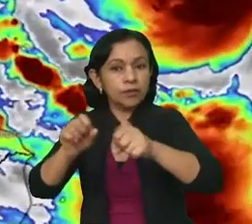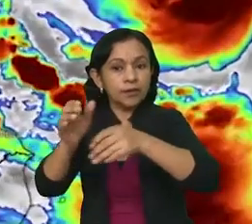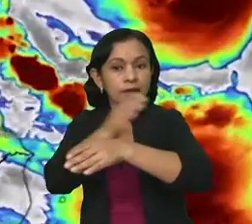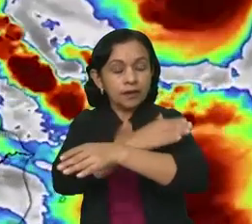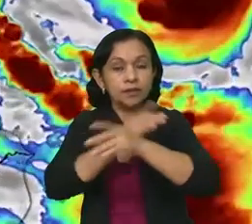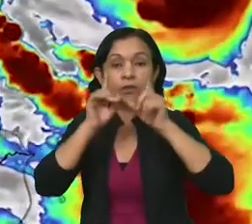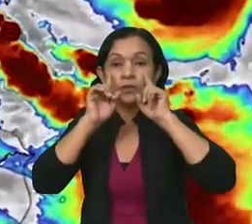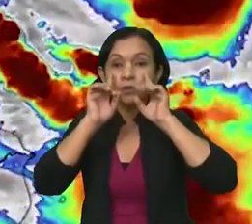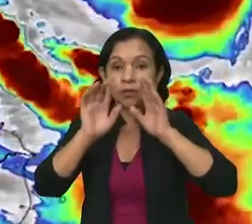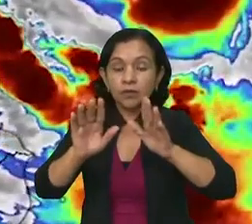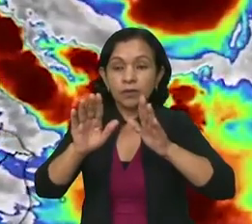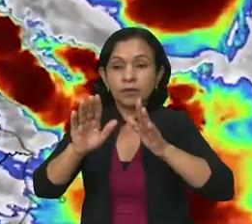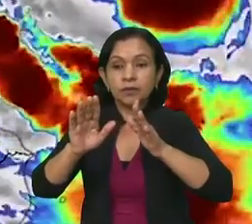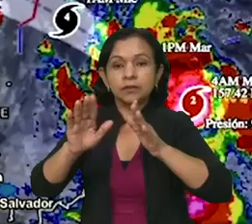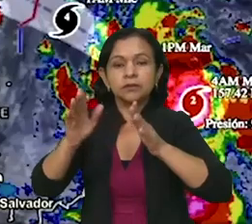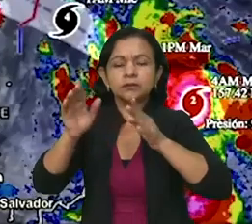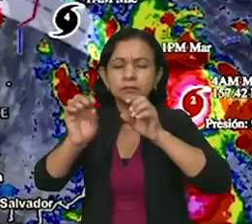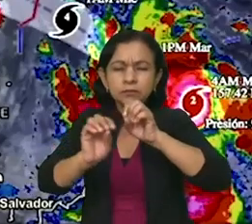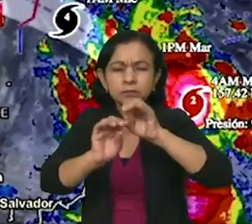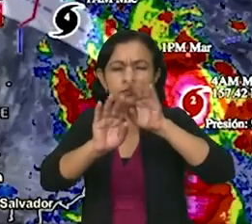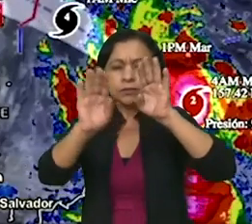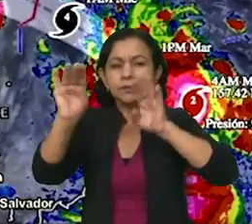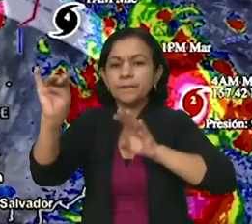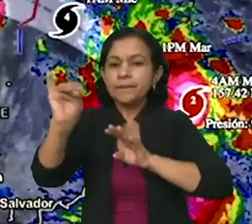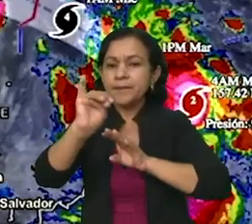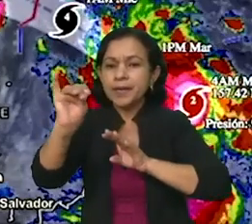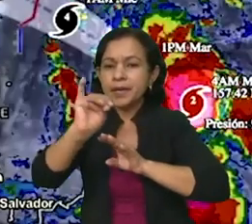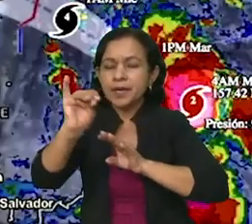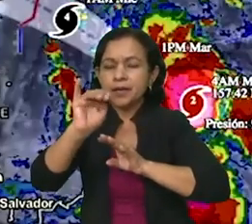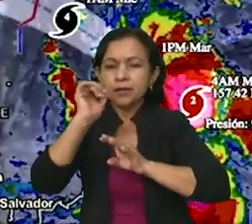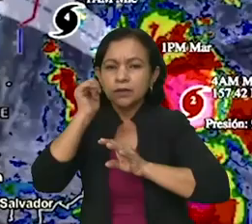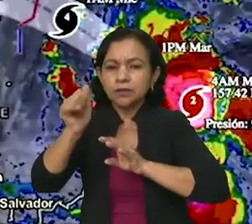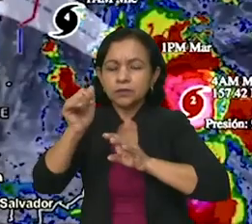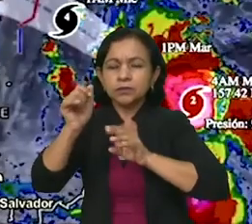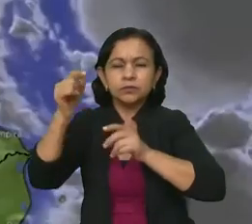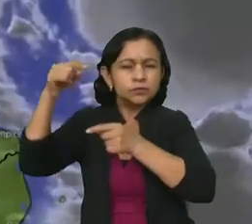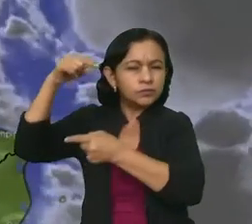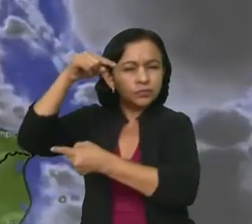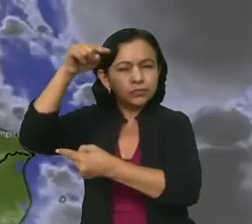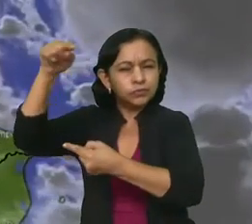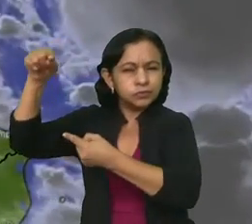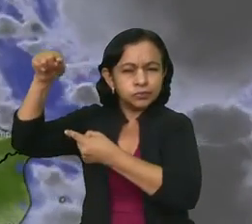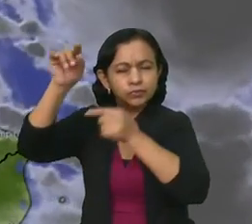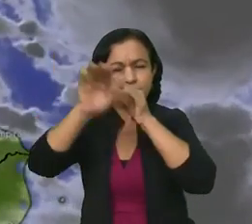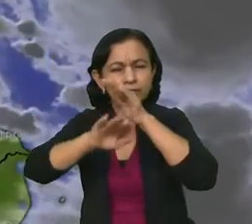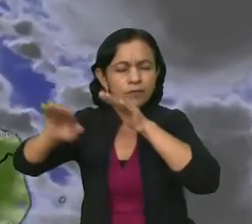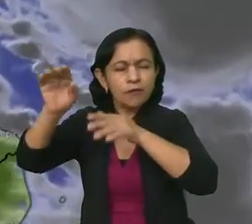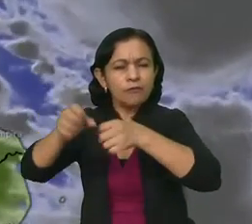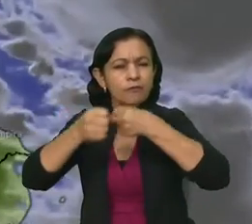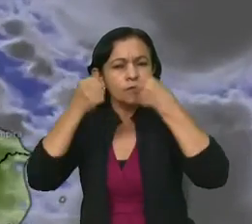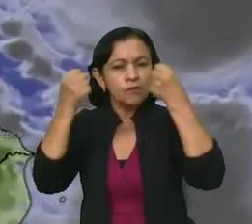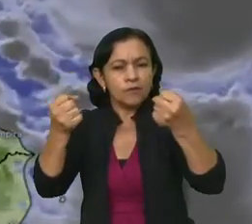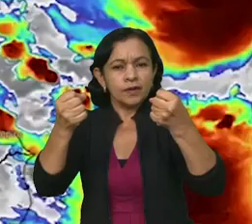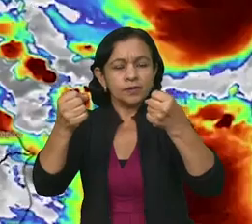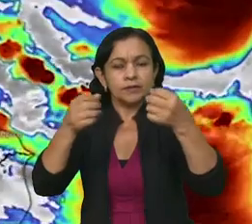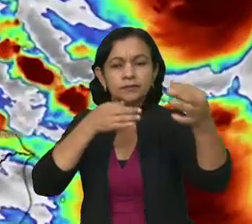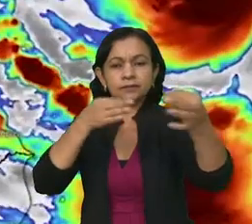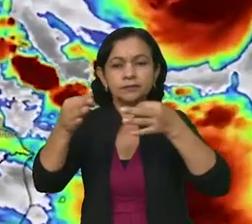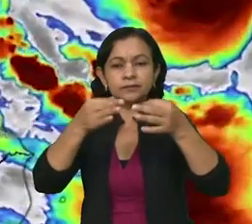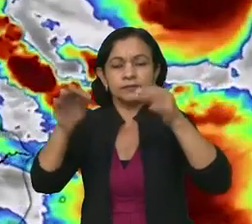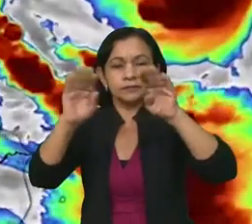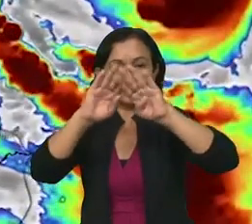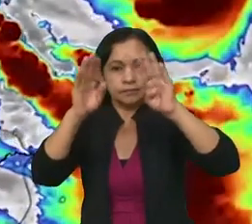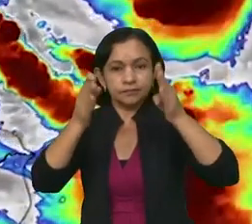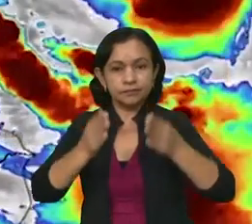las proyecciones será en la madrugada del miércoles cuando el fenómeno meteorológico se vuelva aún más fuerte. Para el canal parlamentario,